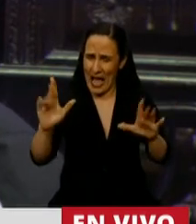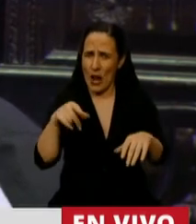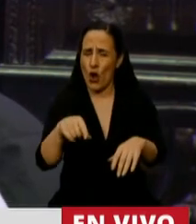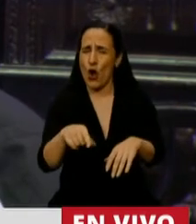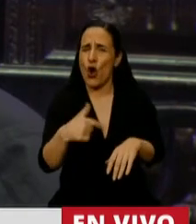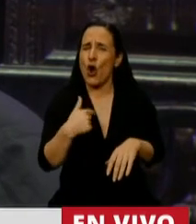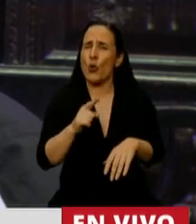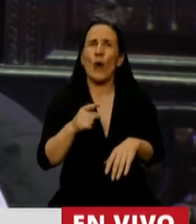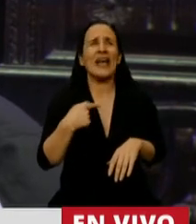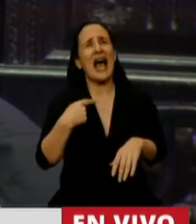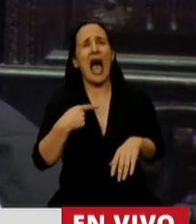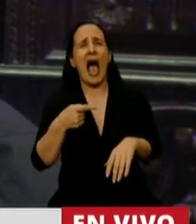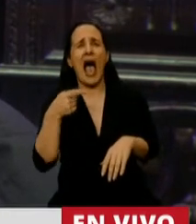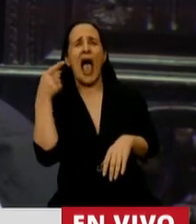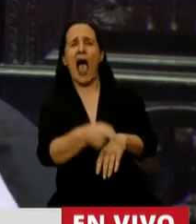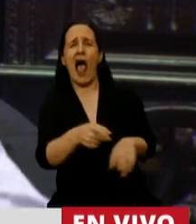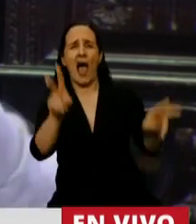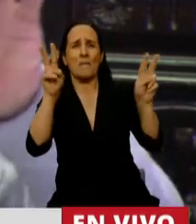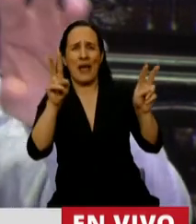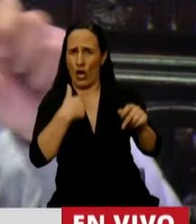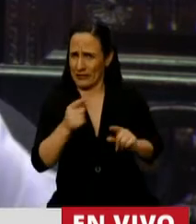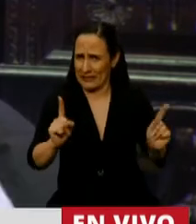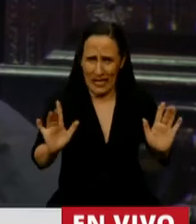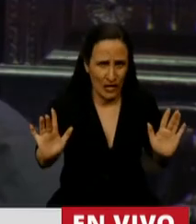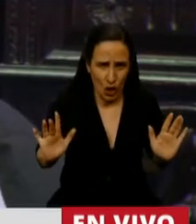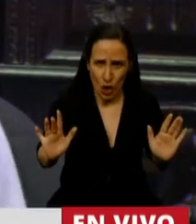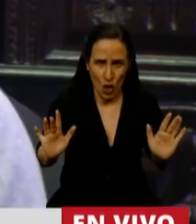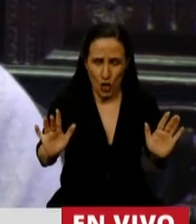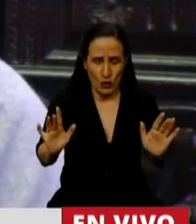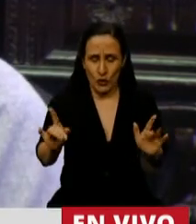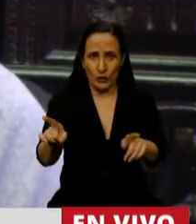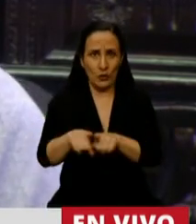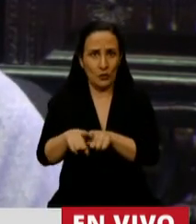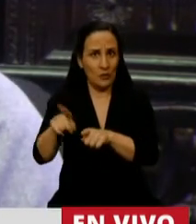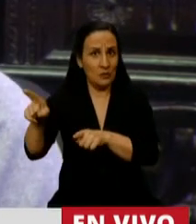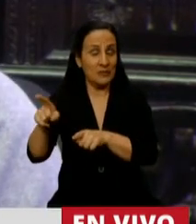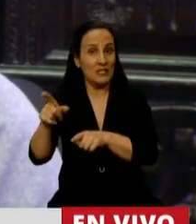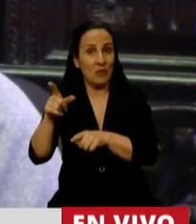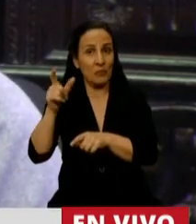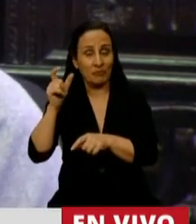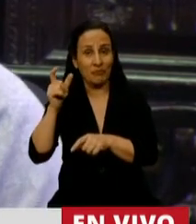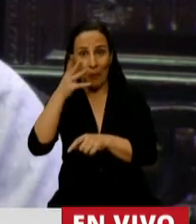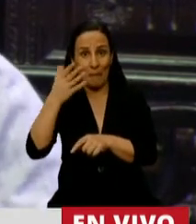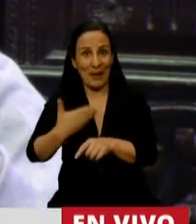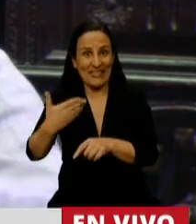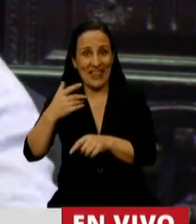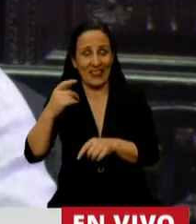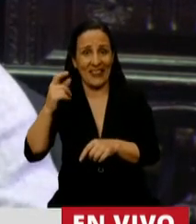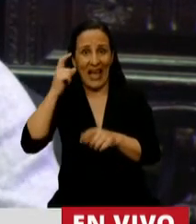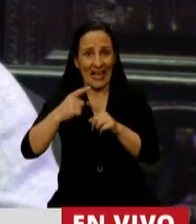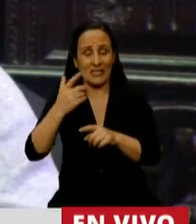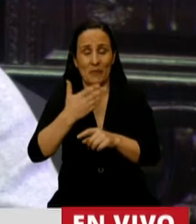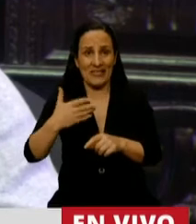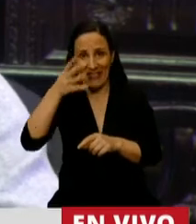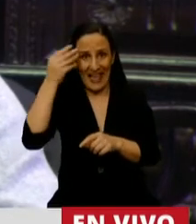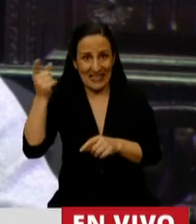una cosa antiperonista que no lo es esto estoy tomando el guante de la presidenta de la ex presidenta 15 de tratando